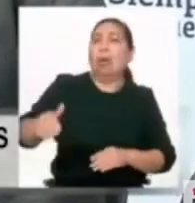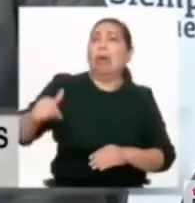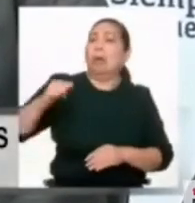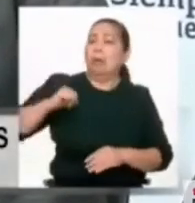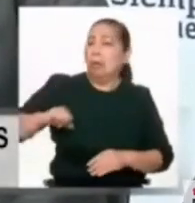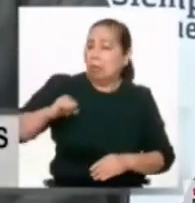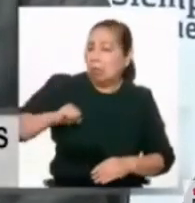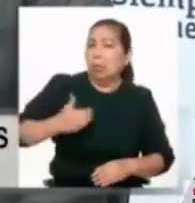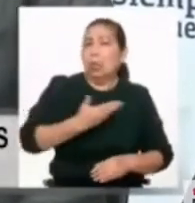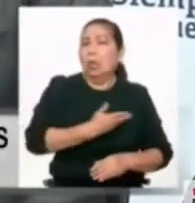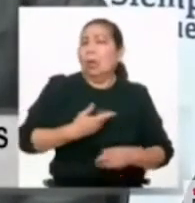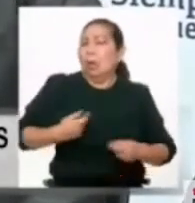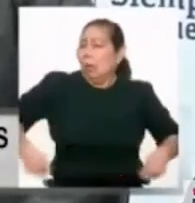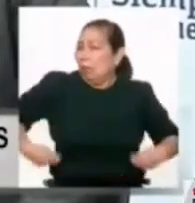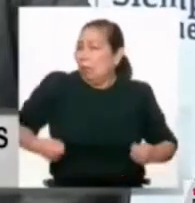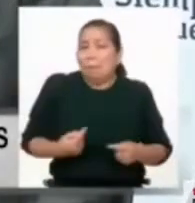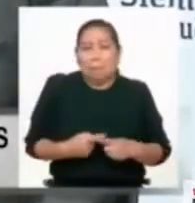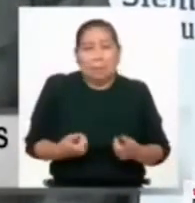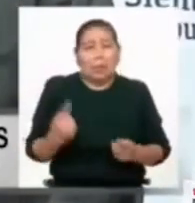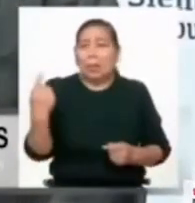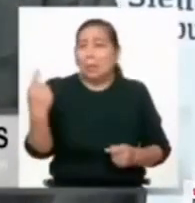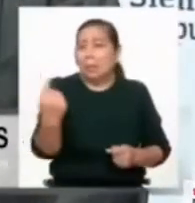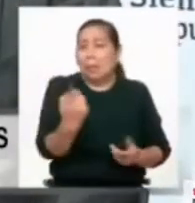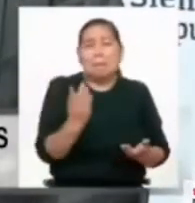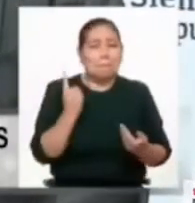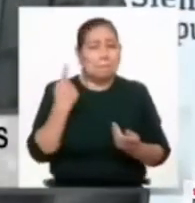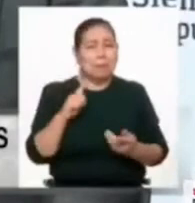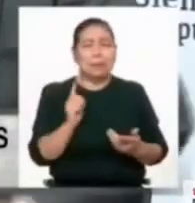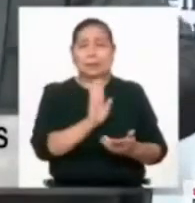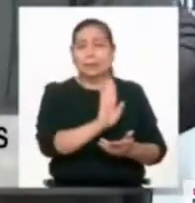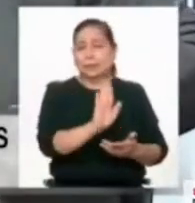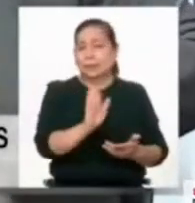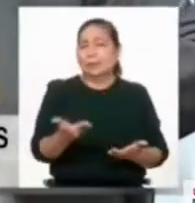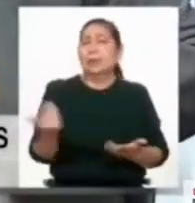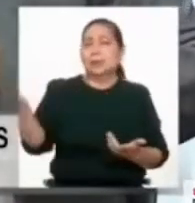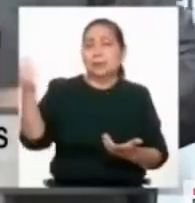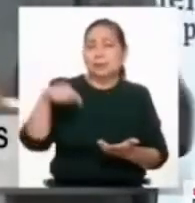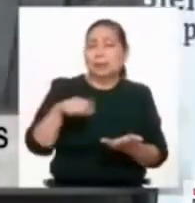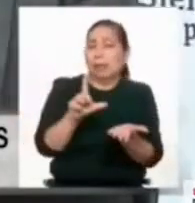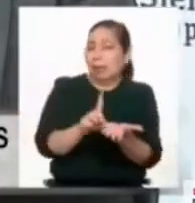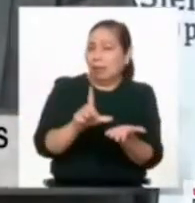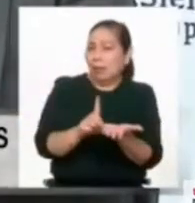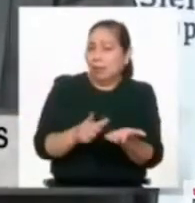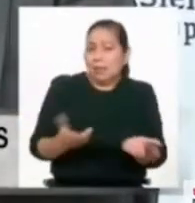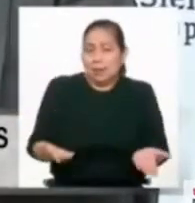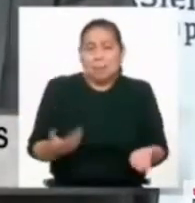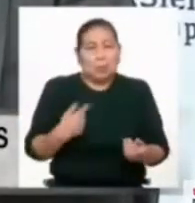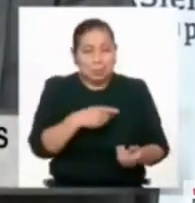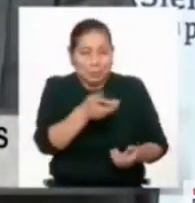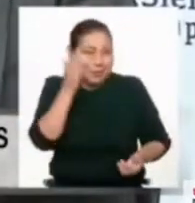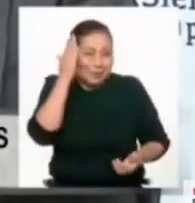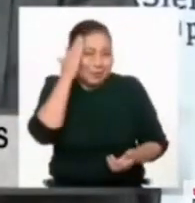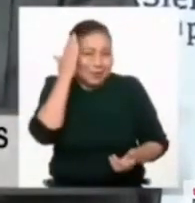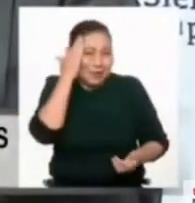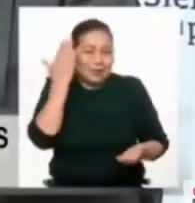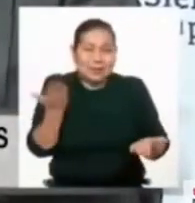gobernadores que gastan mucho dinero individualmente para llegar a Lima. Nosotros estamos haciendo, como ustedes